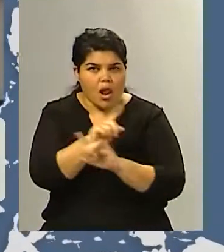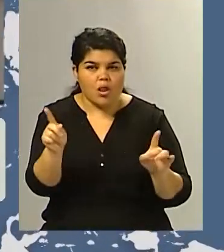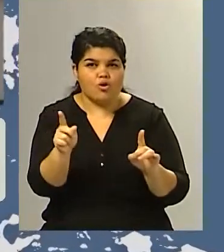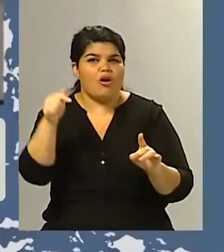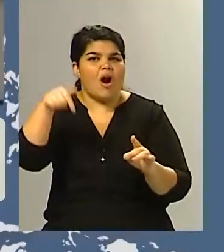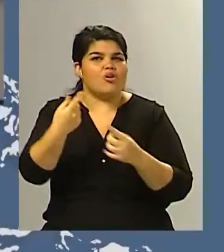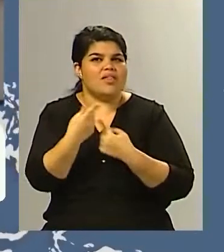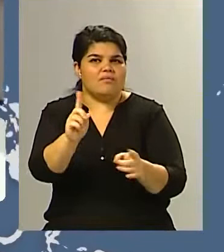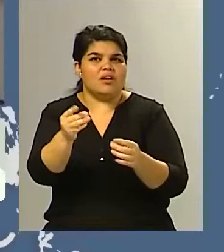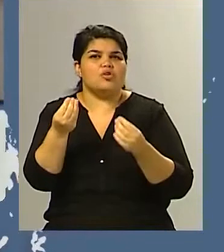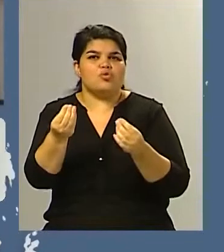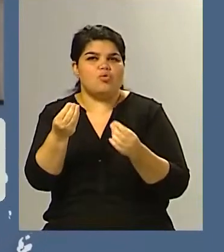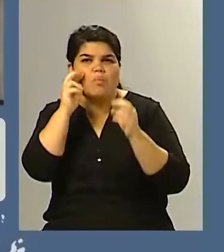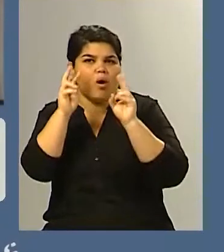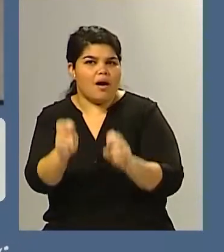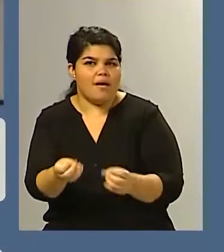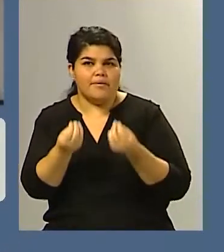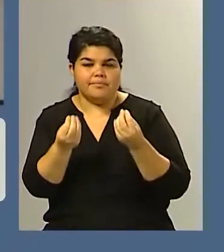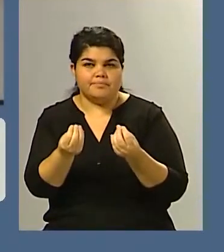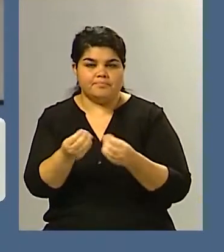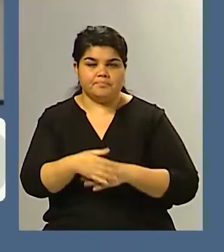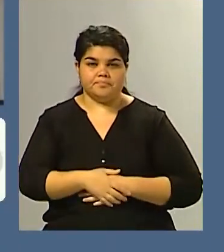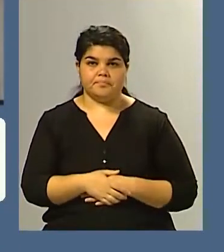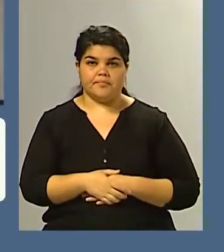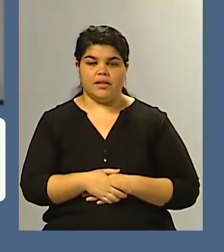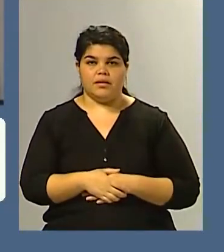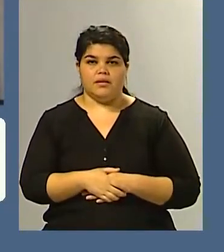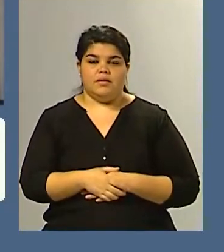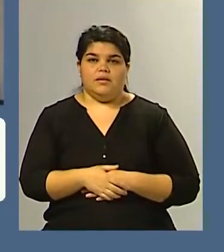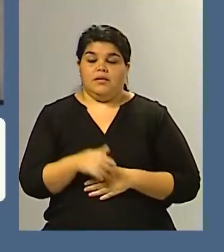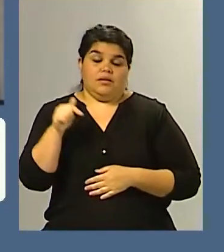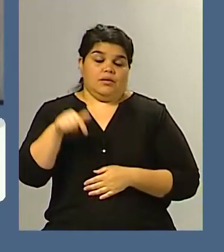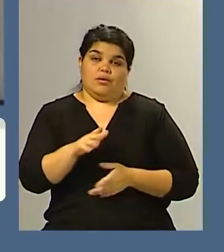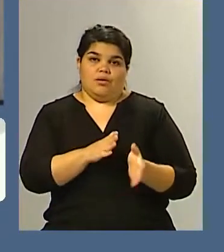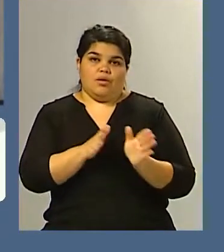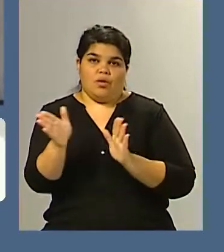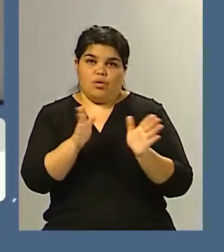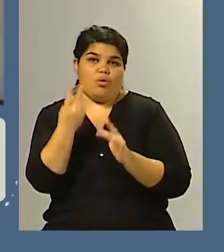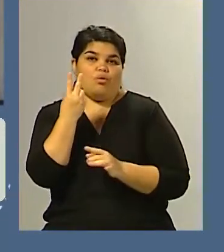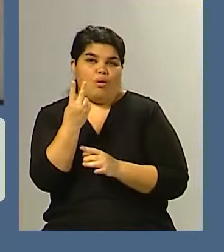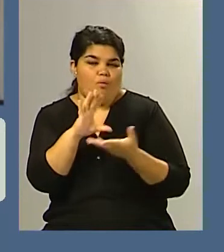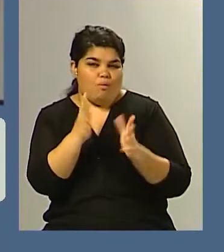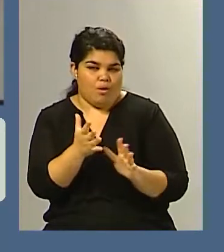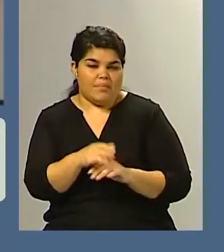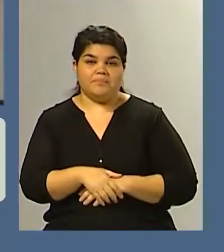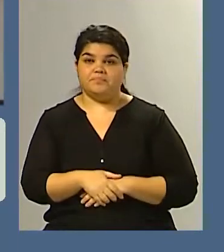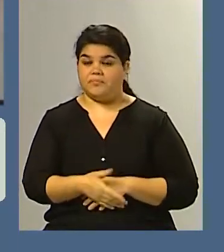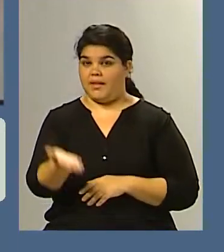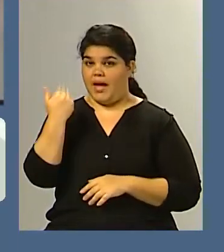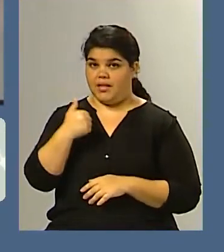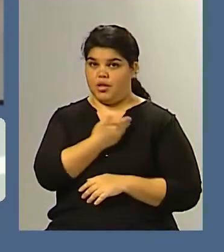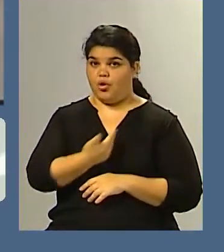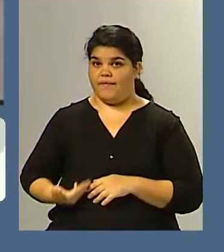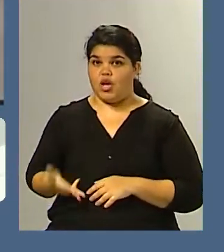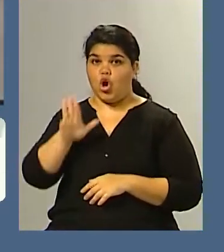gobernar anteriormente? Bueno, hay dos cuestiones. En los primeros dos gobiernos de Lula, que